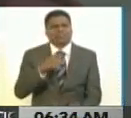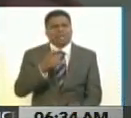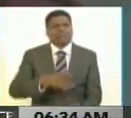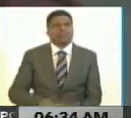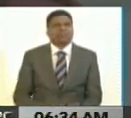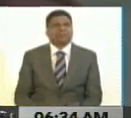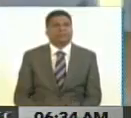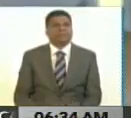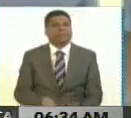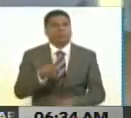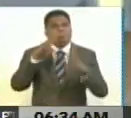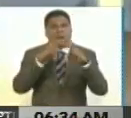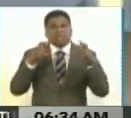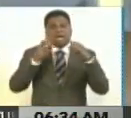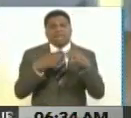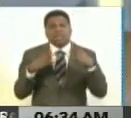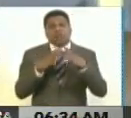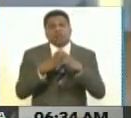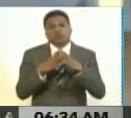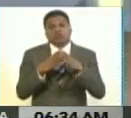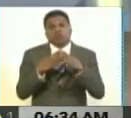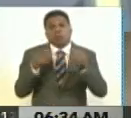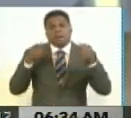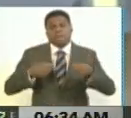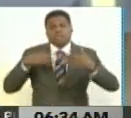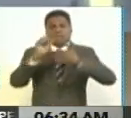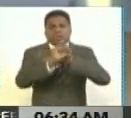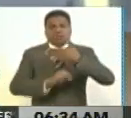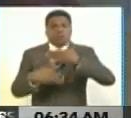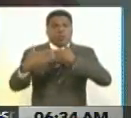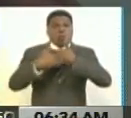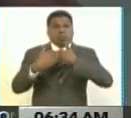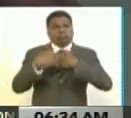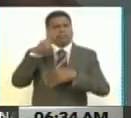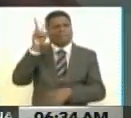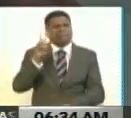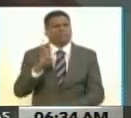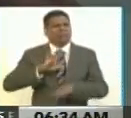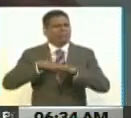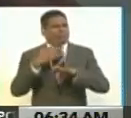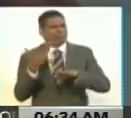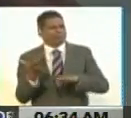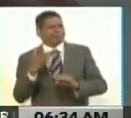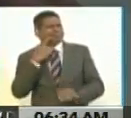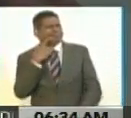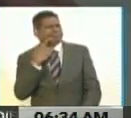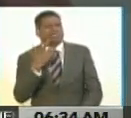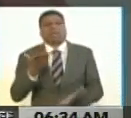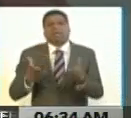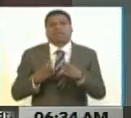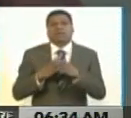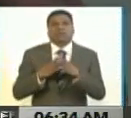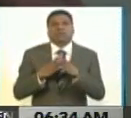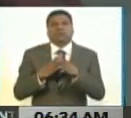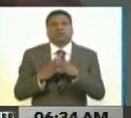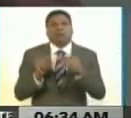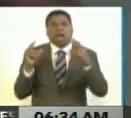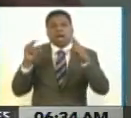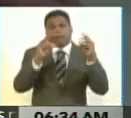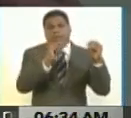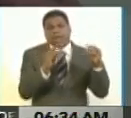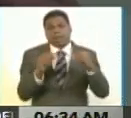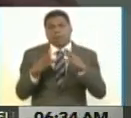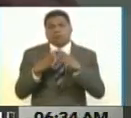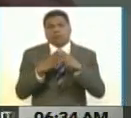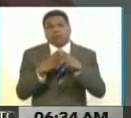el caso de Mercosur y los ataques que se producen contra Venezuela. En este contexto hablábamos de la magnitud del